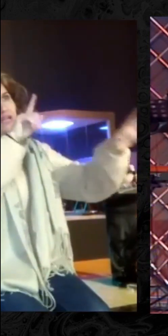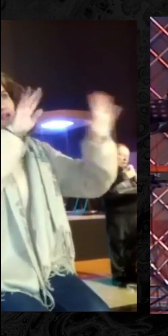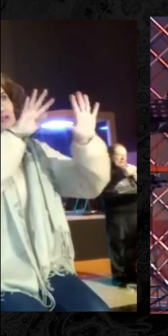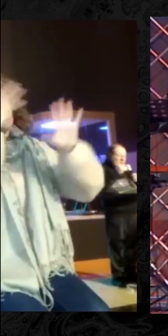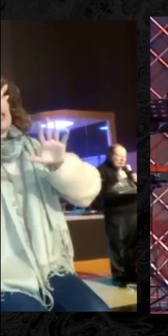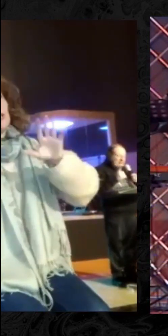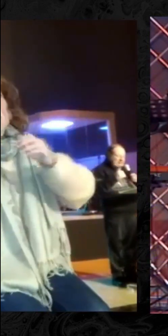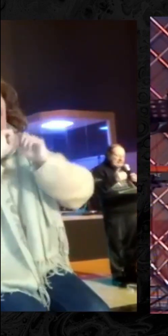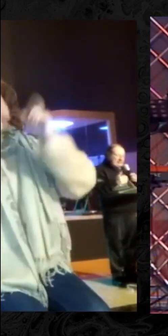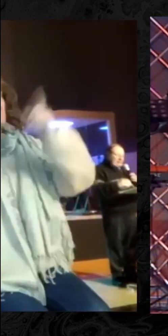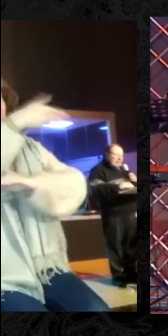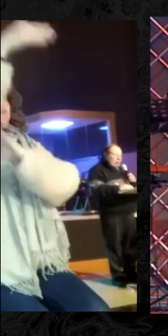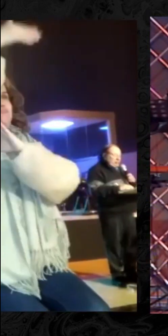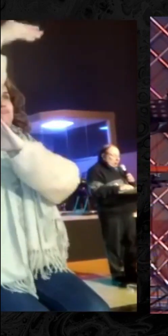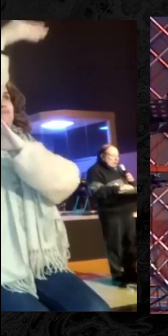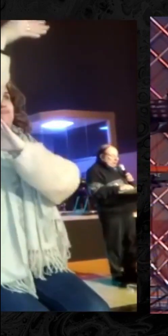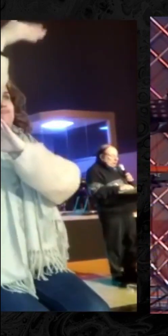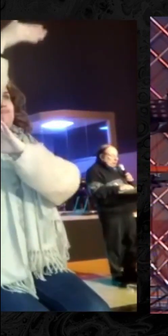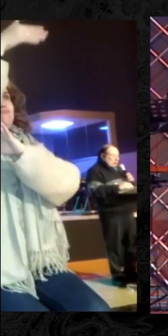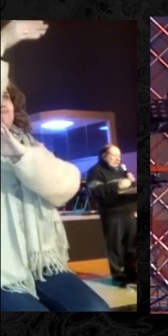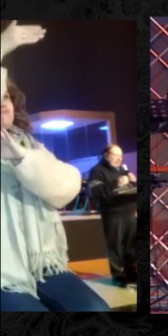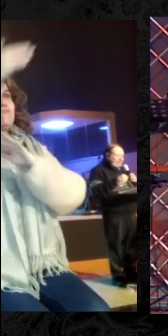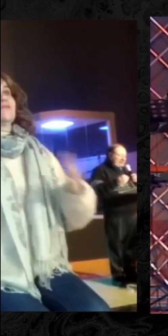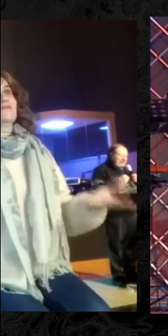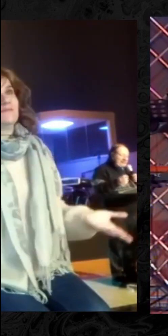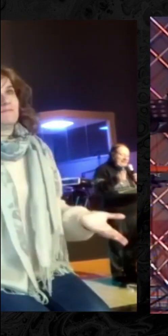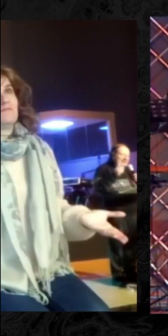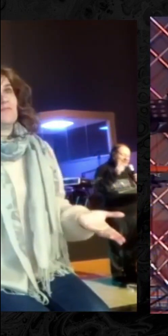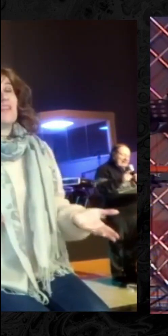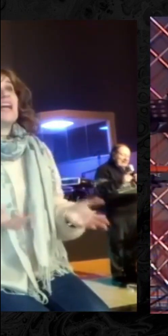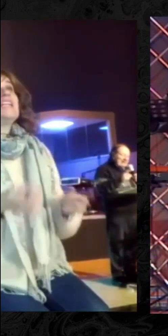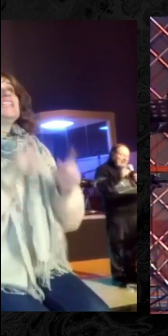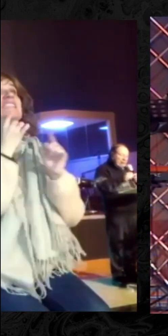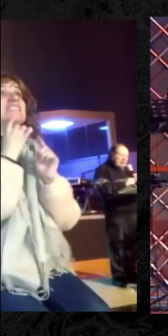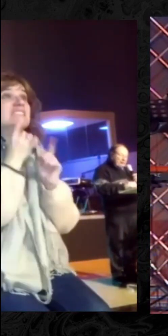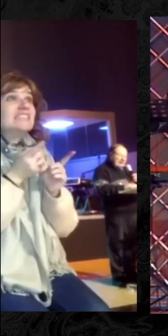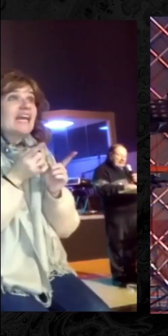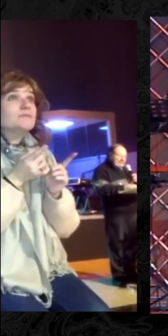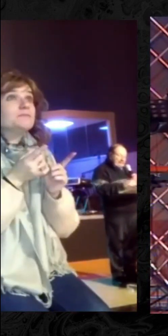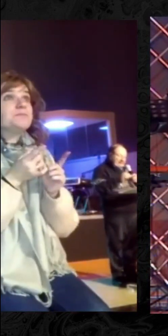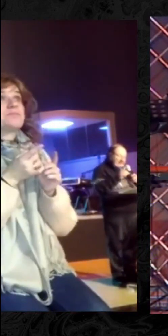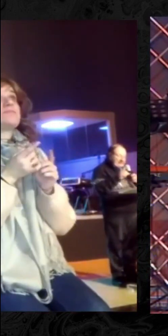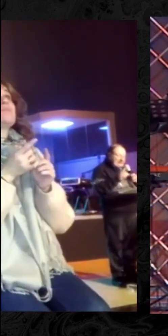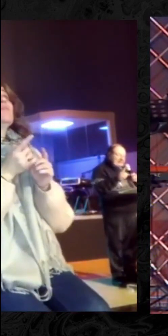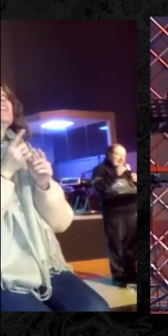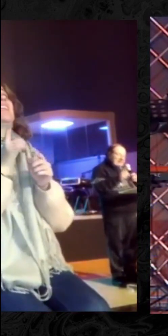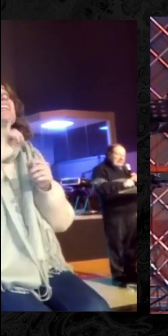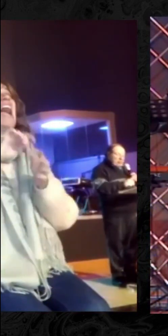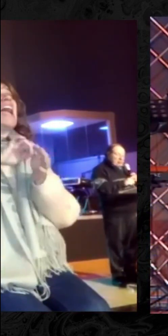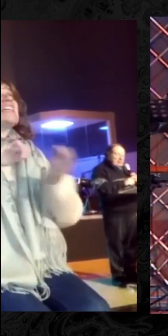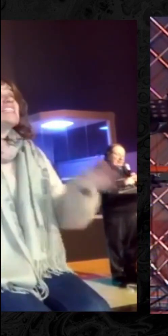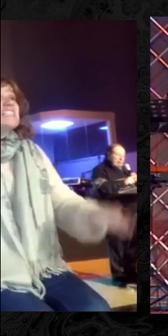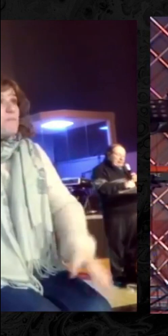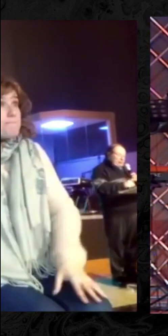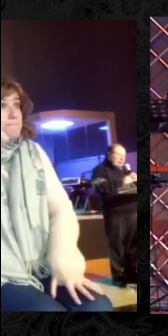versículo 24 decimos capítulo 21 24 dice y caerán a filo de espada y serán